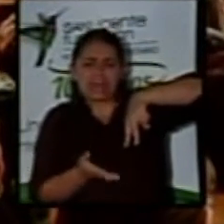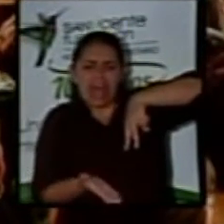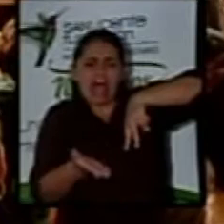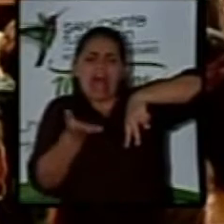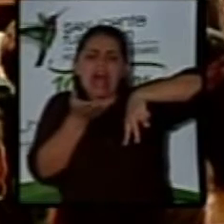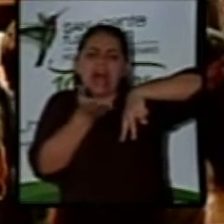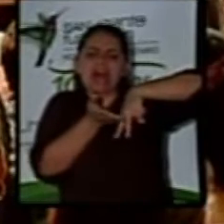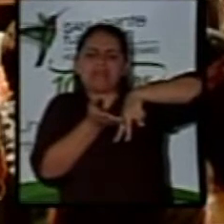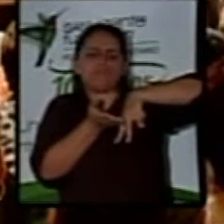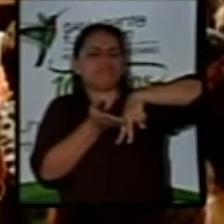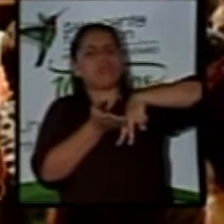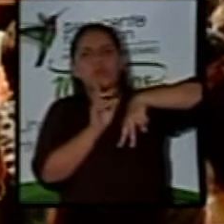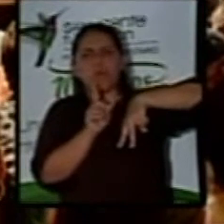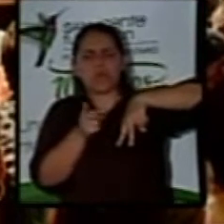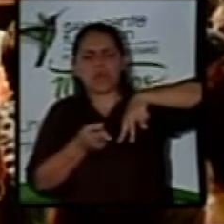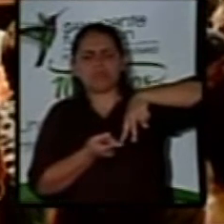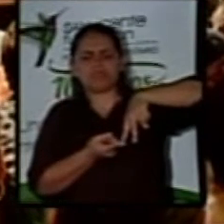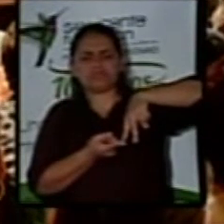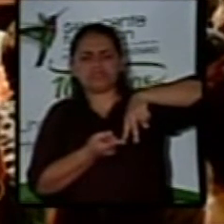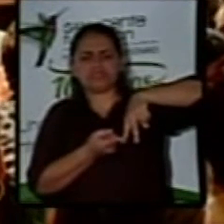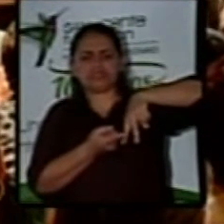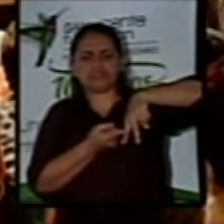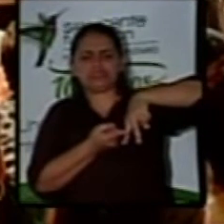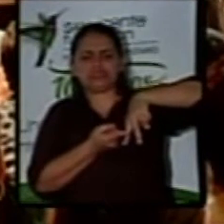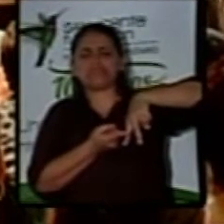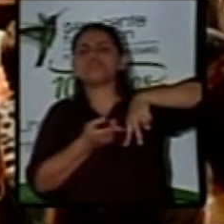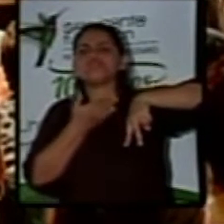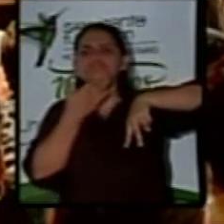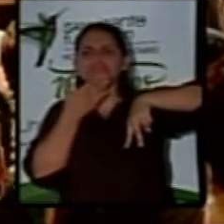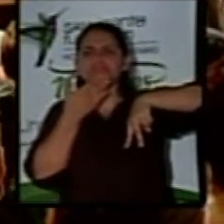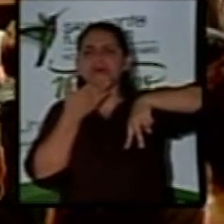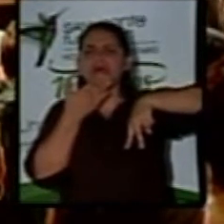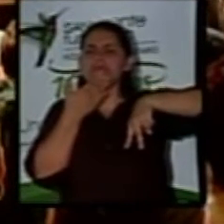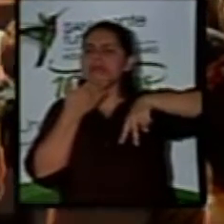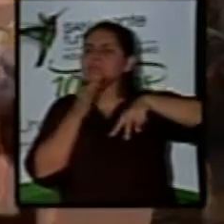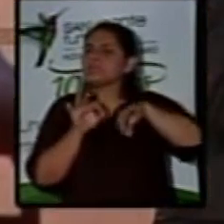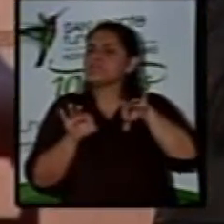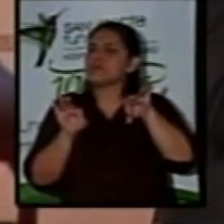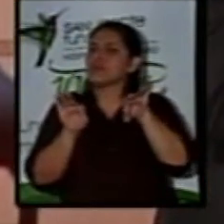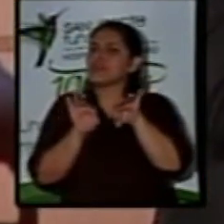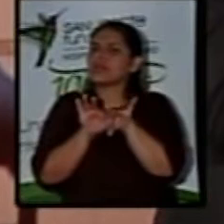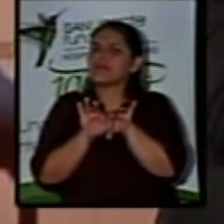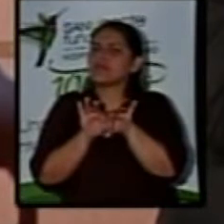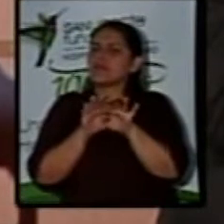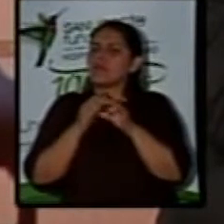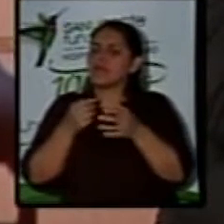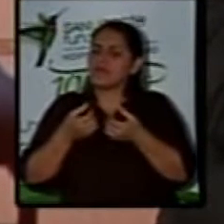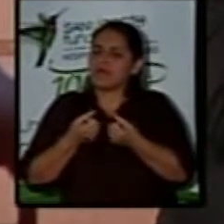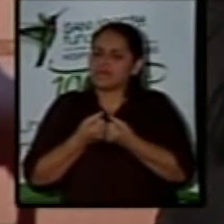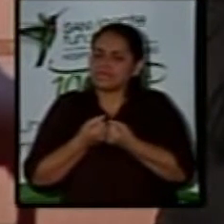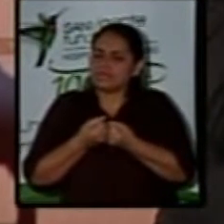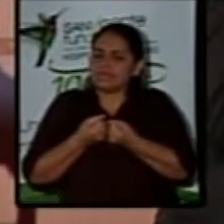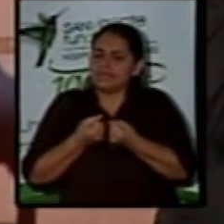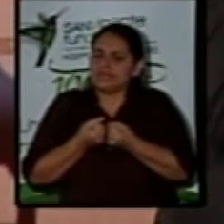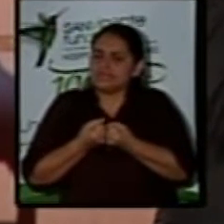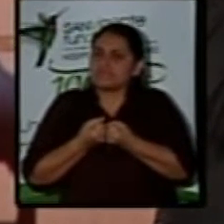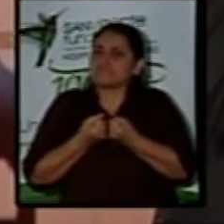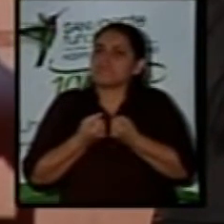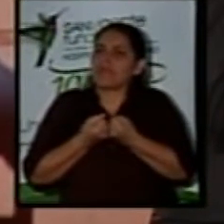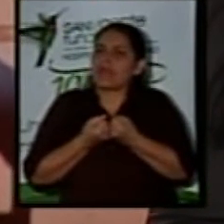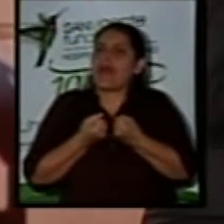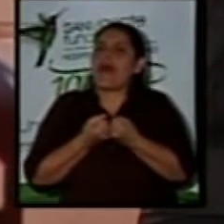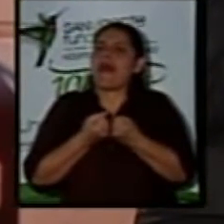de utilizar una media pantalón porque el efecto de esta media es ejercer un gradiente, una presión